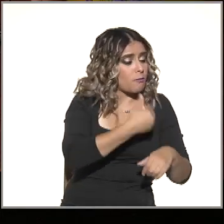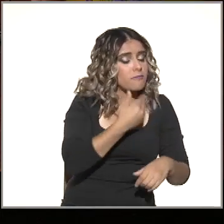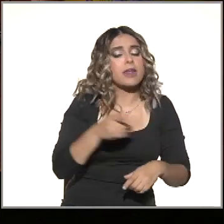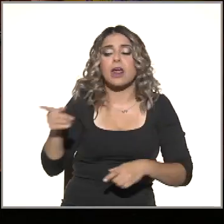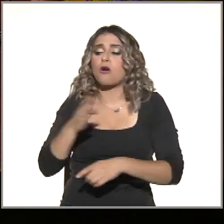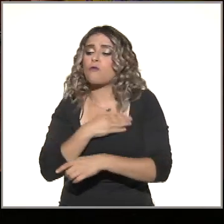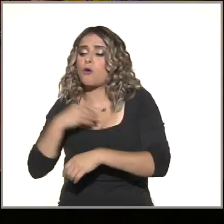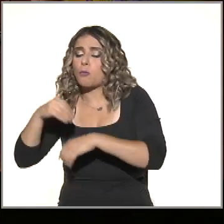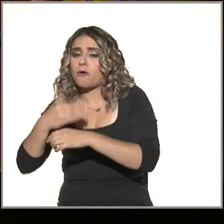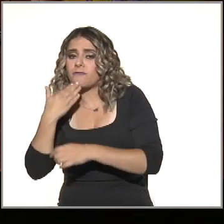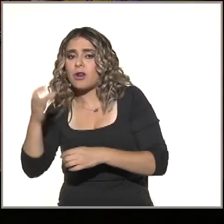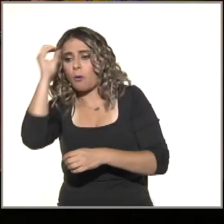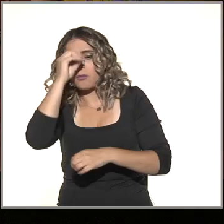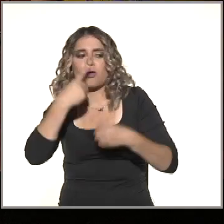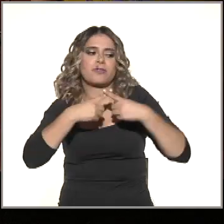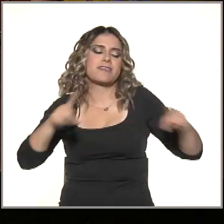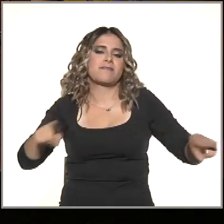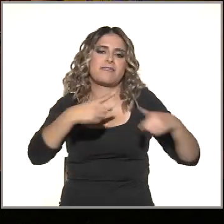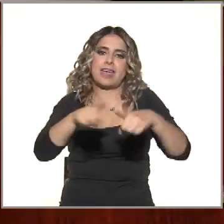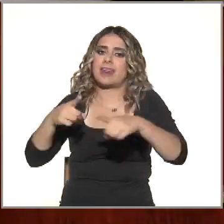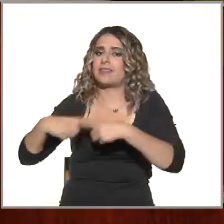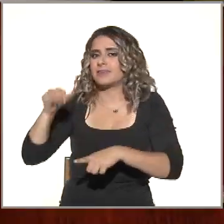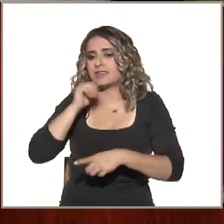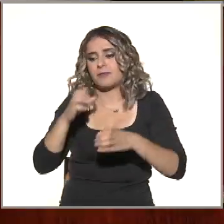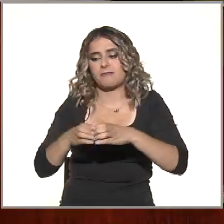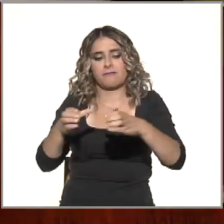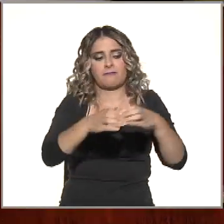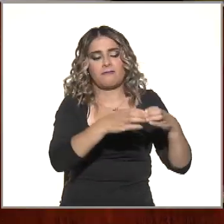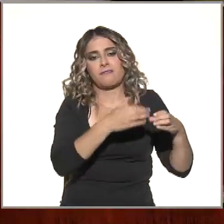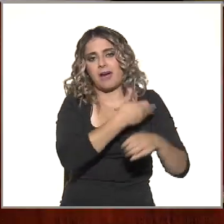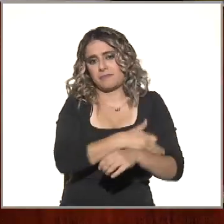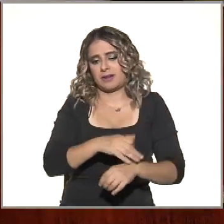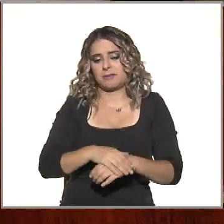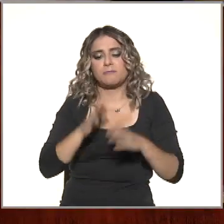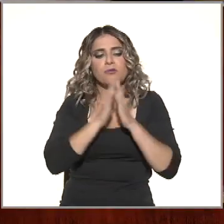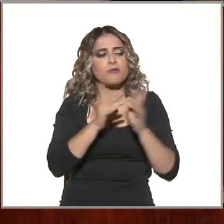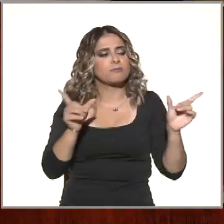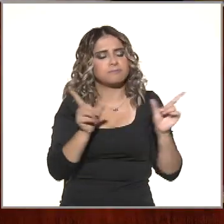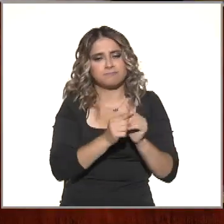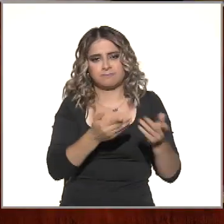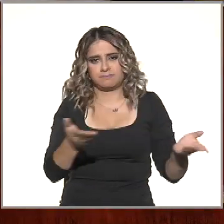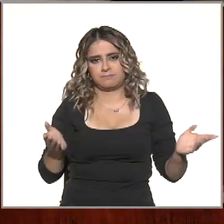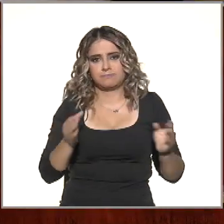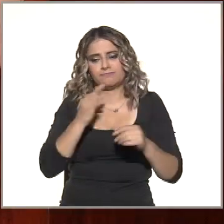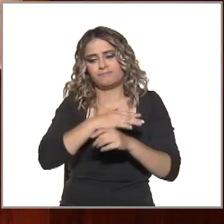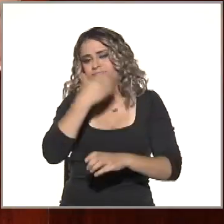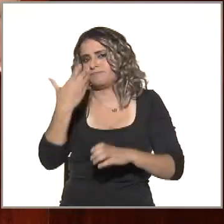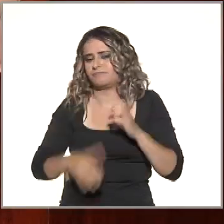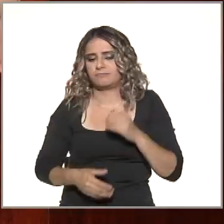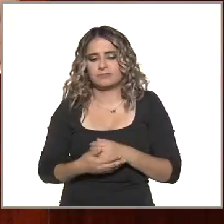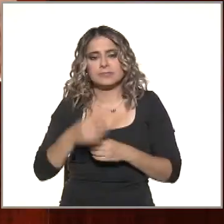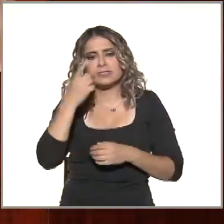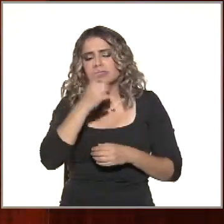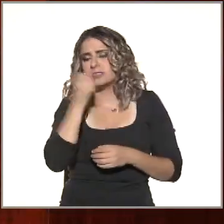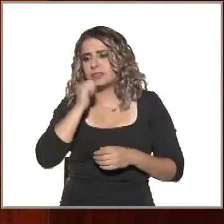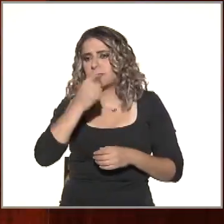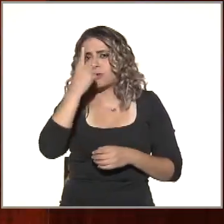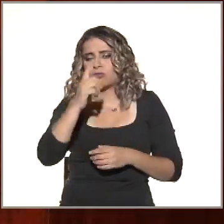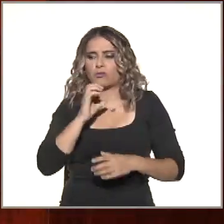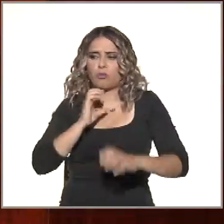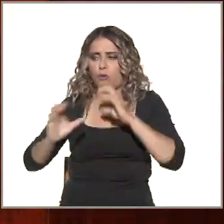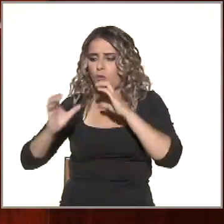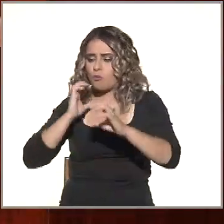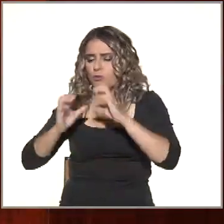puede ser muy confuso. Oigan, ya estamos al final del programa, ahora sí que una oración para terminar. Hablemos. Hablemos para